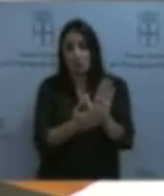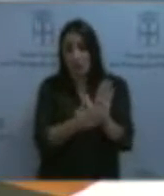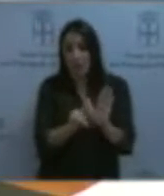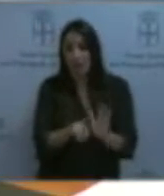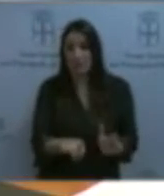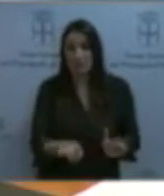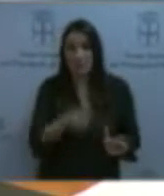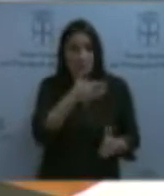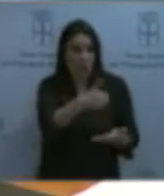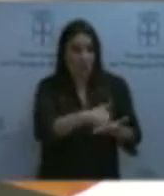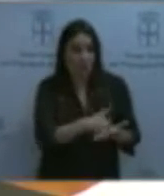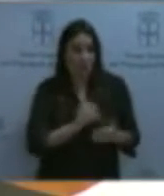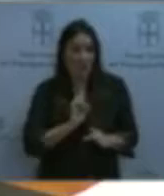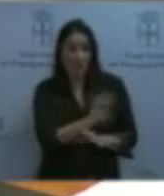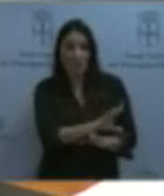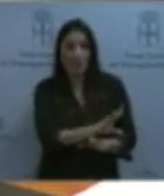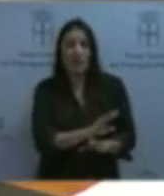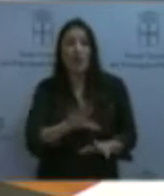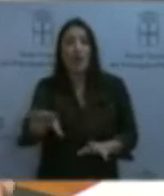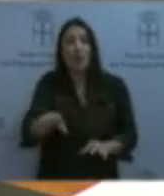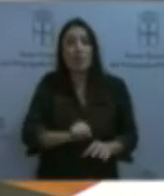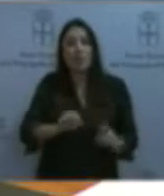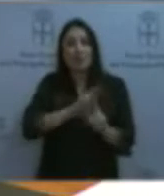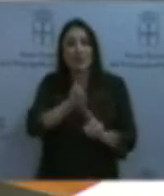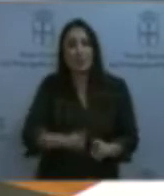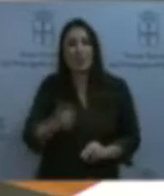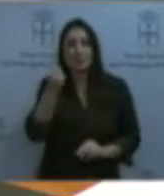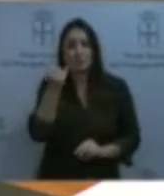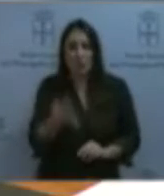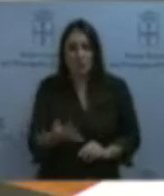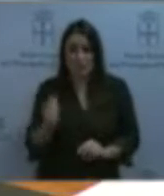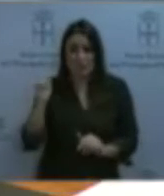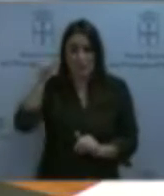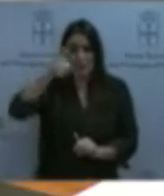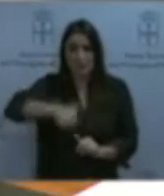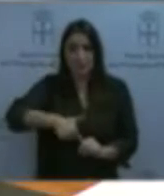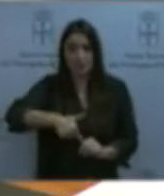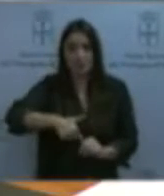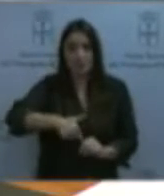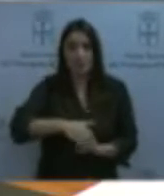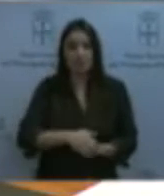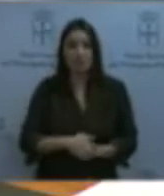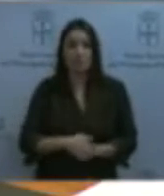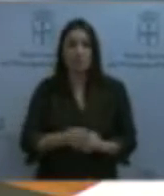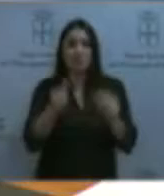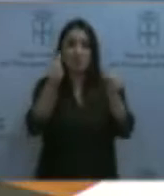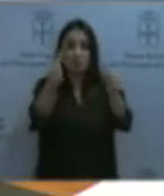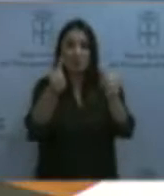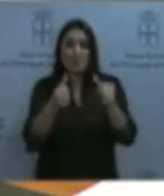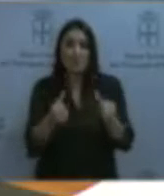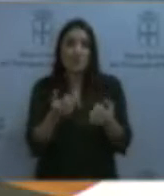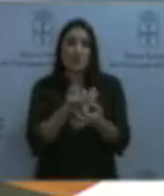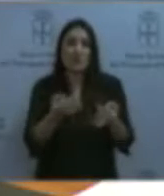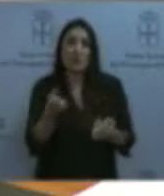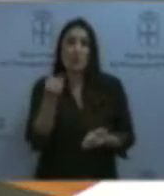datos, porque me los pidió por escrito, de cuántas adopciones internacionales se habían hecho en los últimos años, cuántos certificados de idoneidad, y en